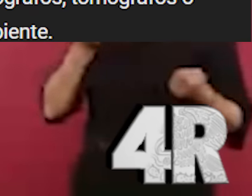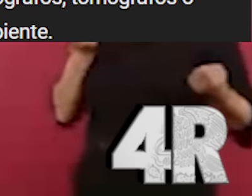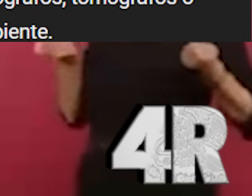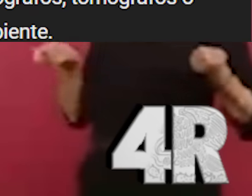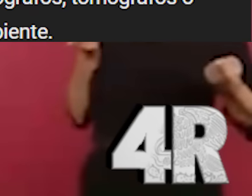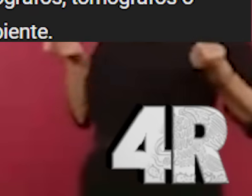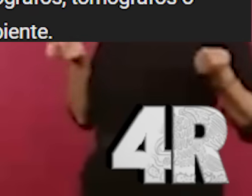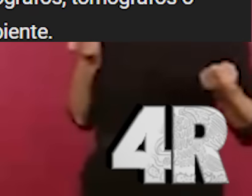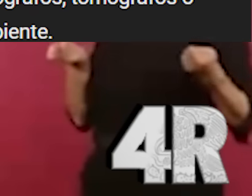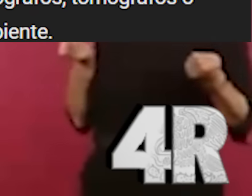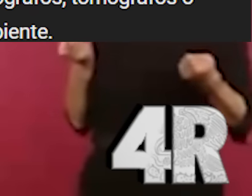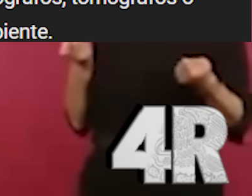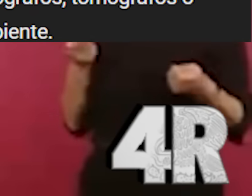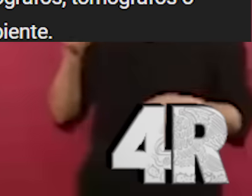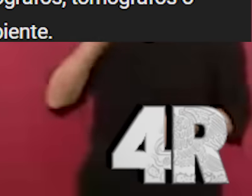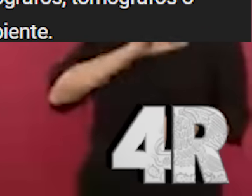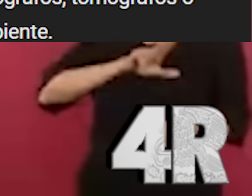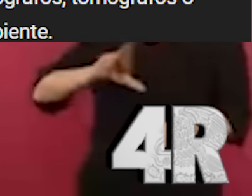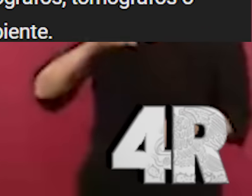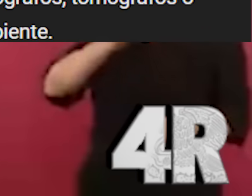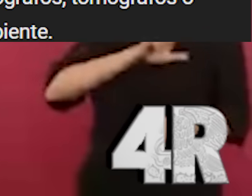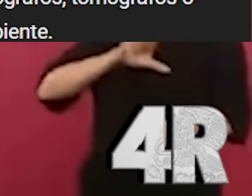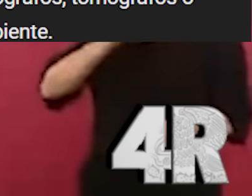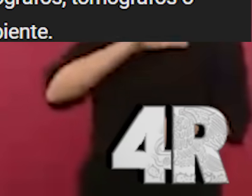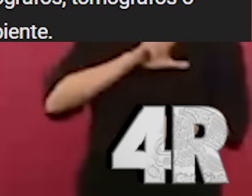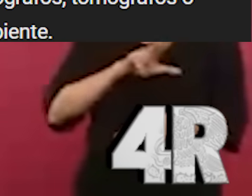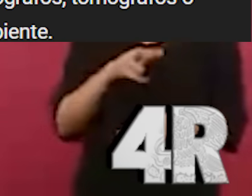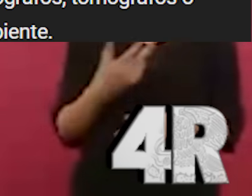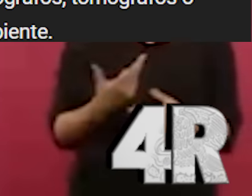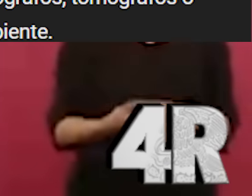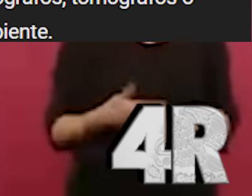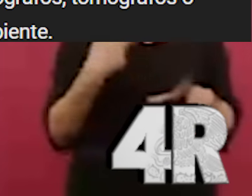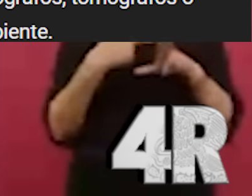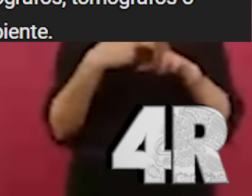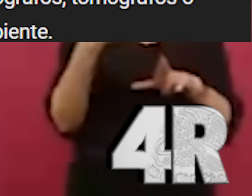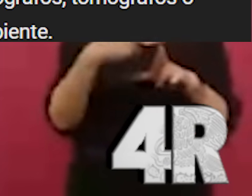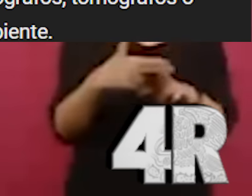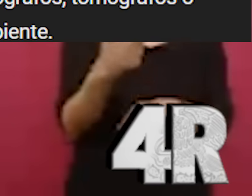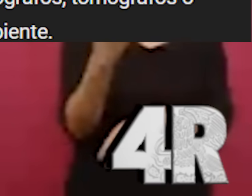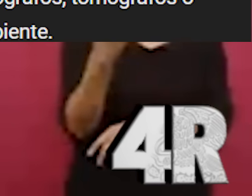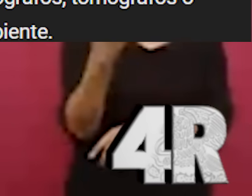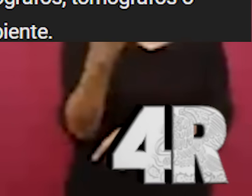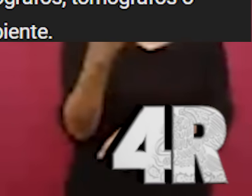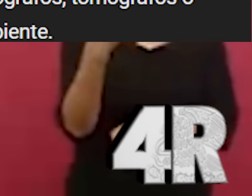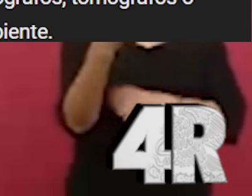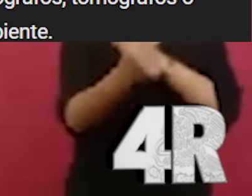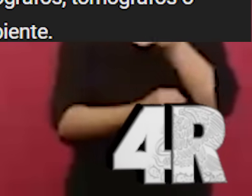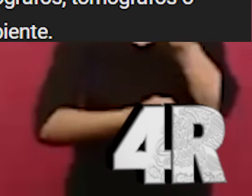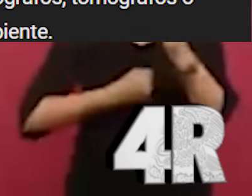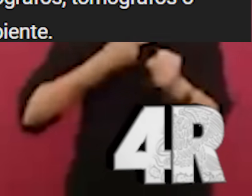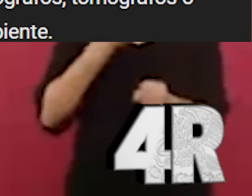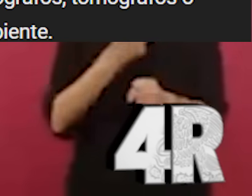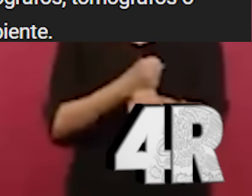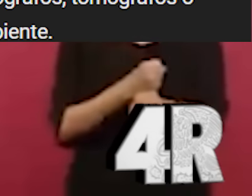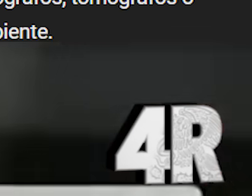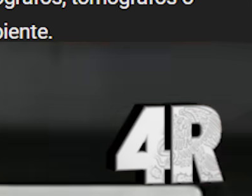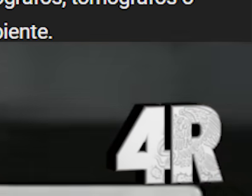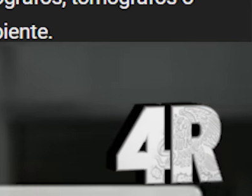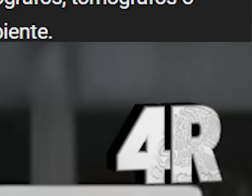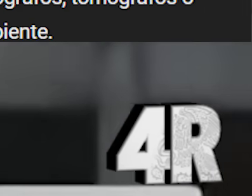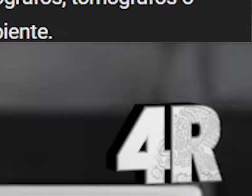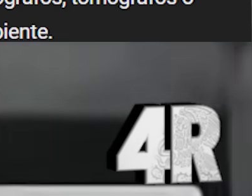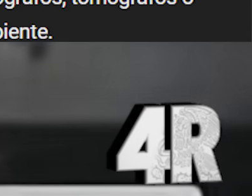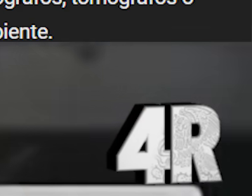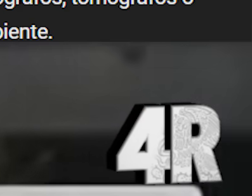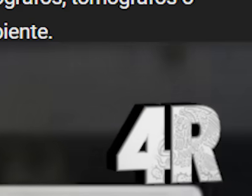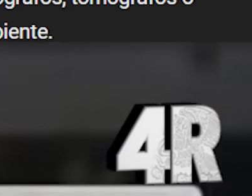de medicamentos. También el abandono de unidades médicas estaba a un profundo deterioro porque desde hace más de